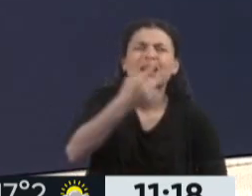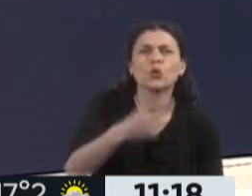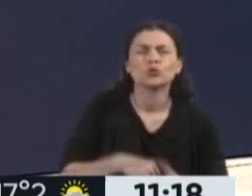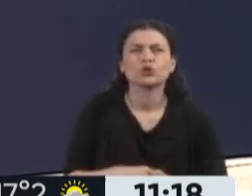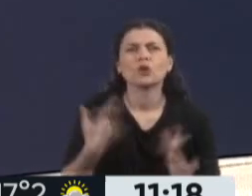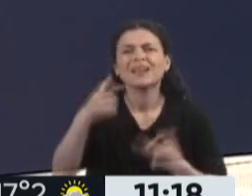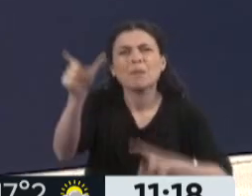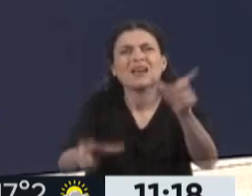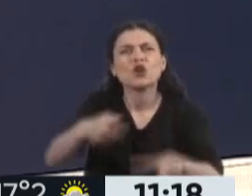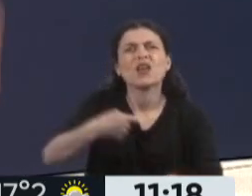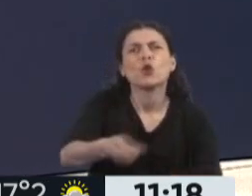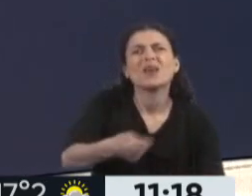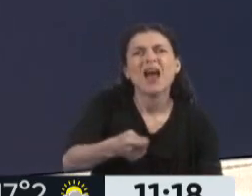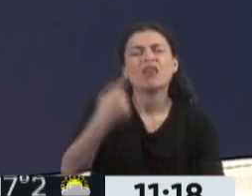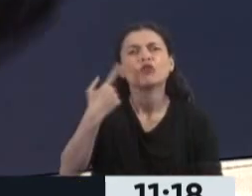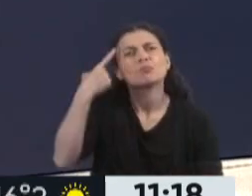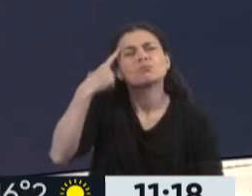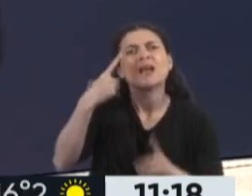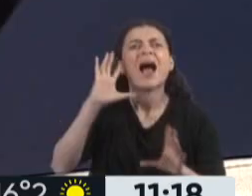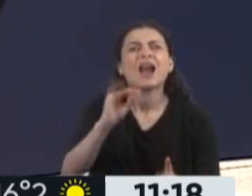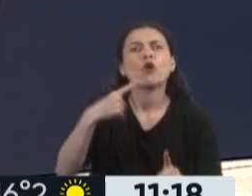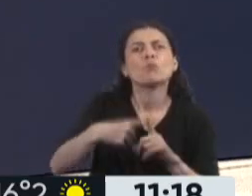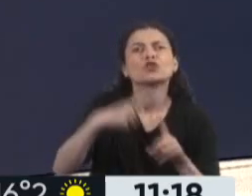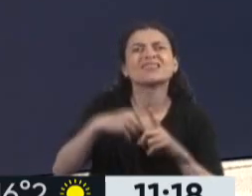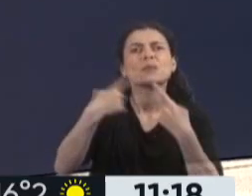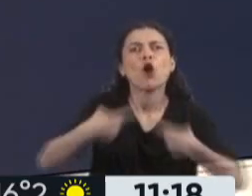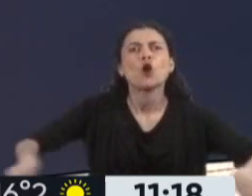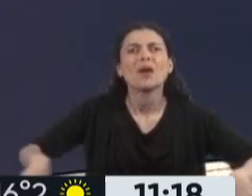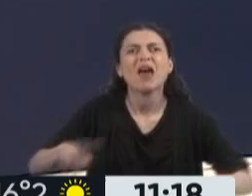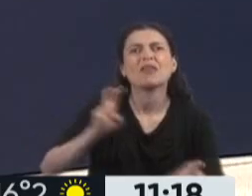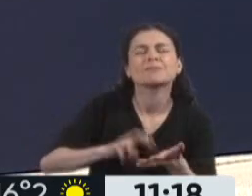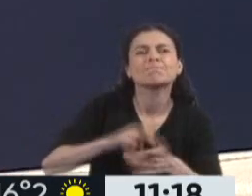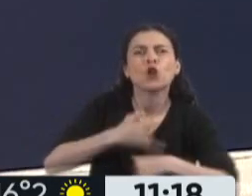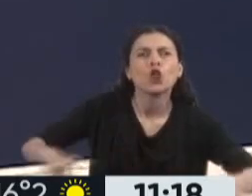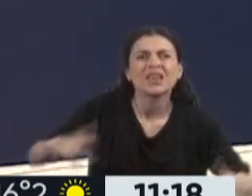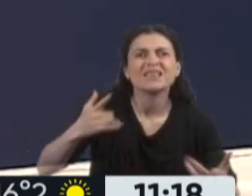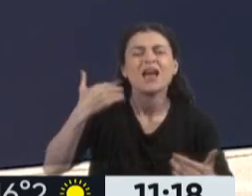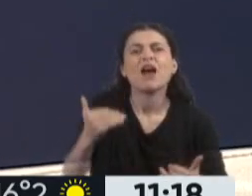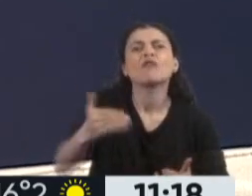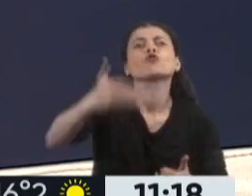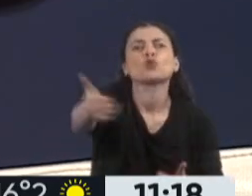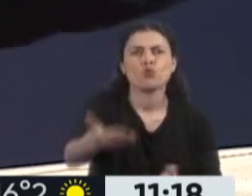Para los jubilados, ¿cuál sería la esperanza? Los de la mínima, lo que viene,